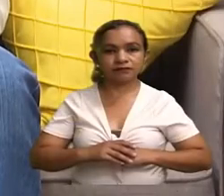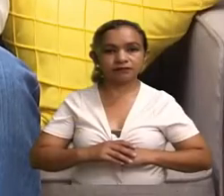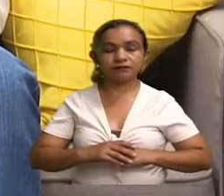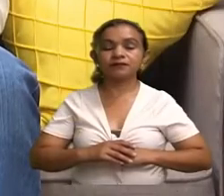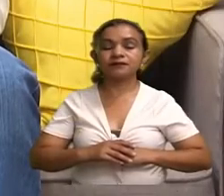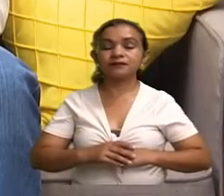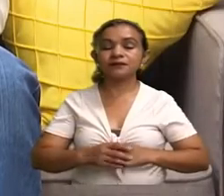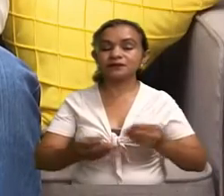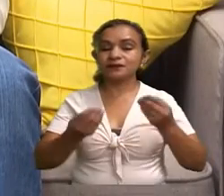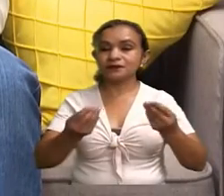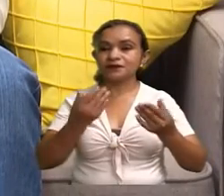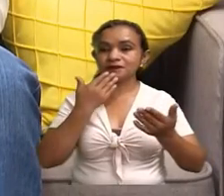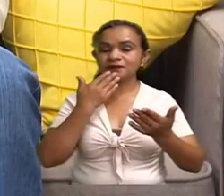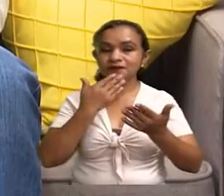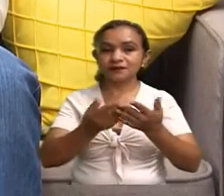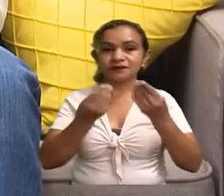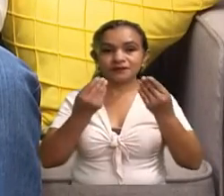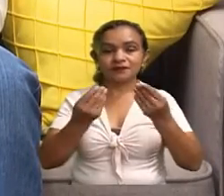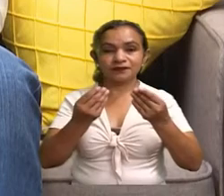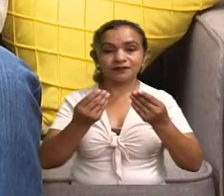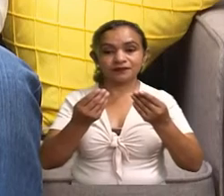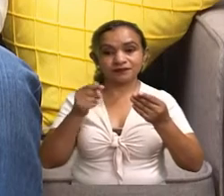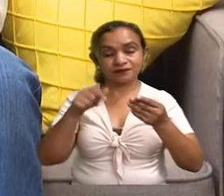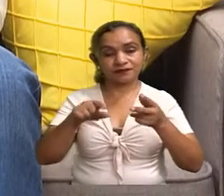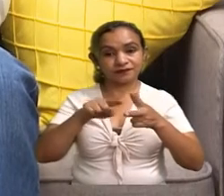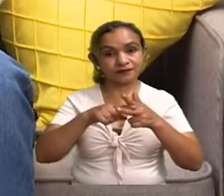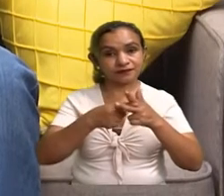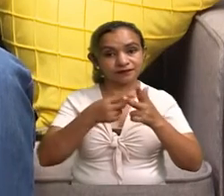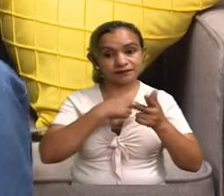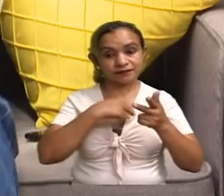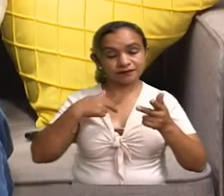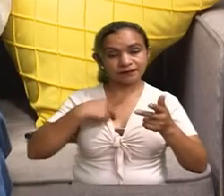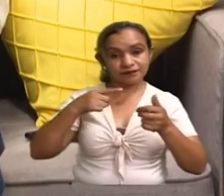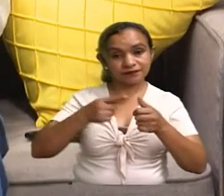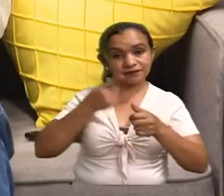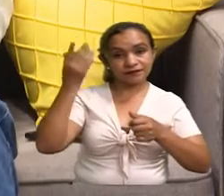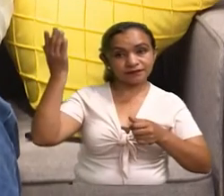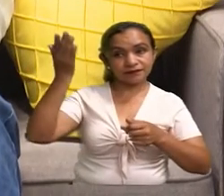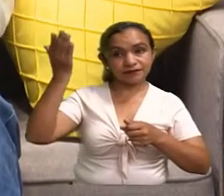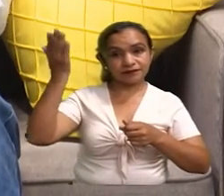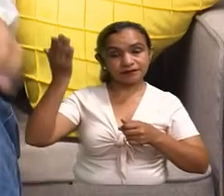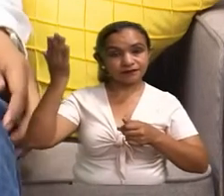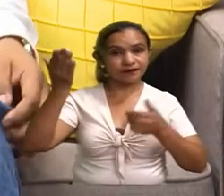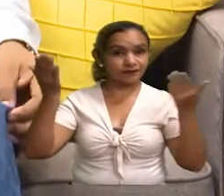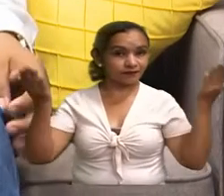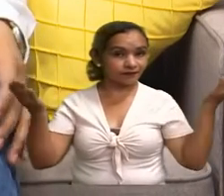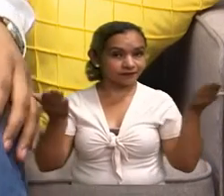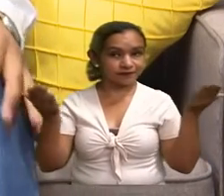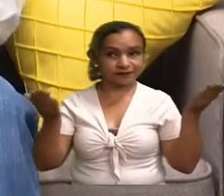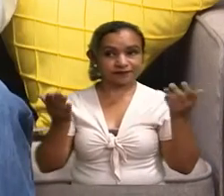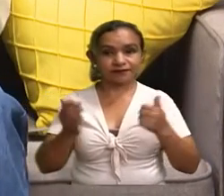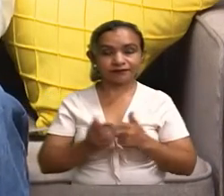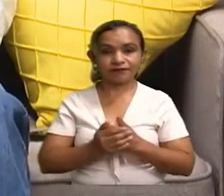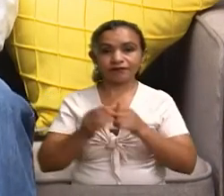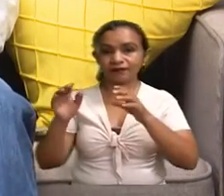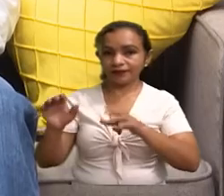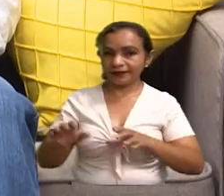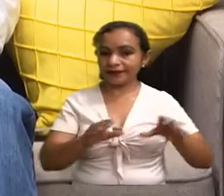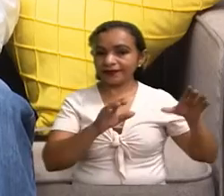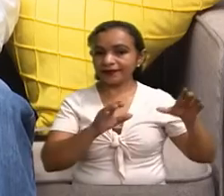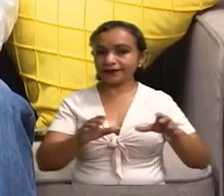Ok, muchísimas gracias, pues compañero Virgilio, a partir de la realización de este primer congreso, bueno, en principio un evento